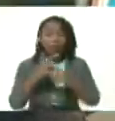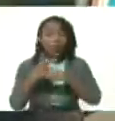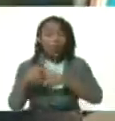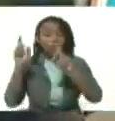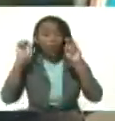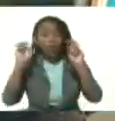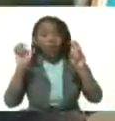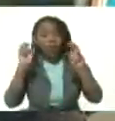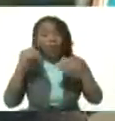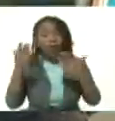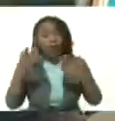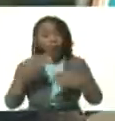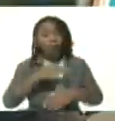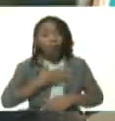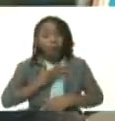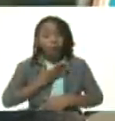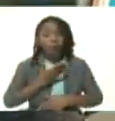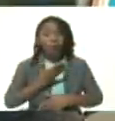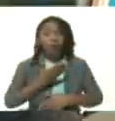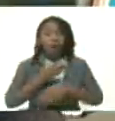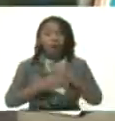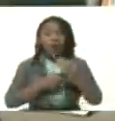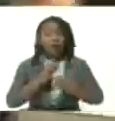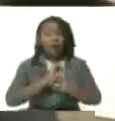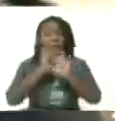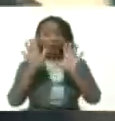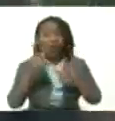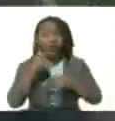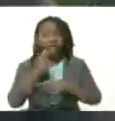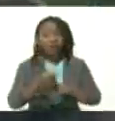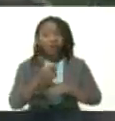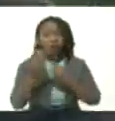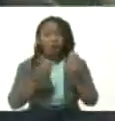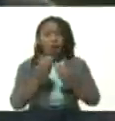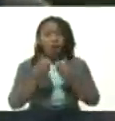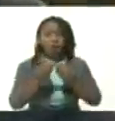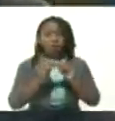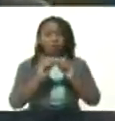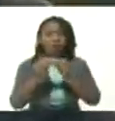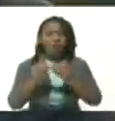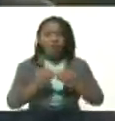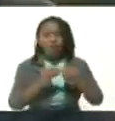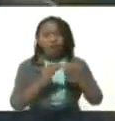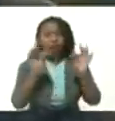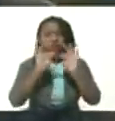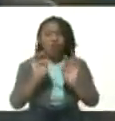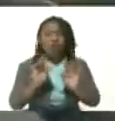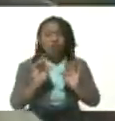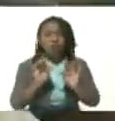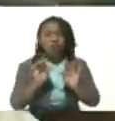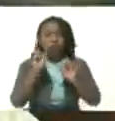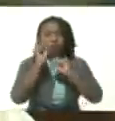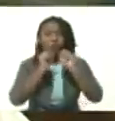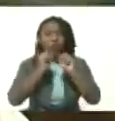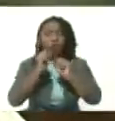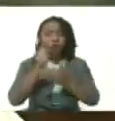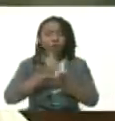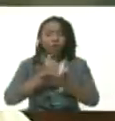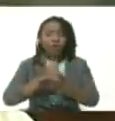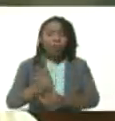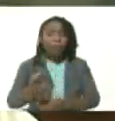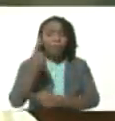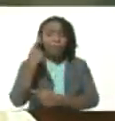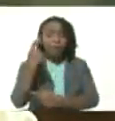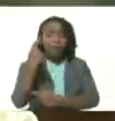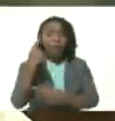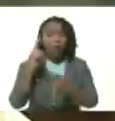elemento era que pudiéramos esclarecer y evidenciar cómo estaba conformado el motor farmacéutico. En el primero,